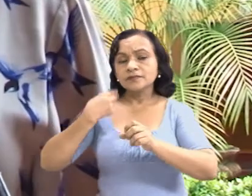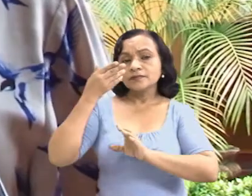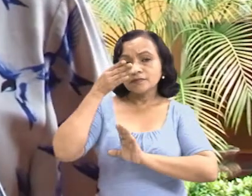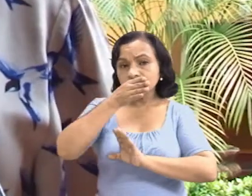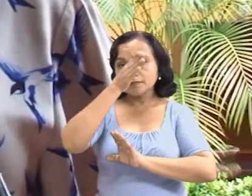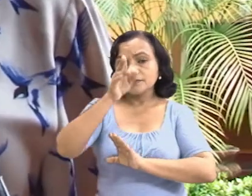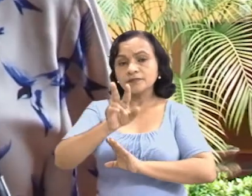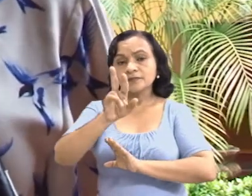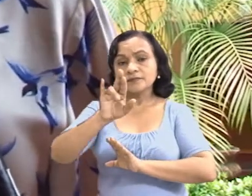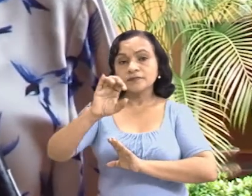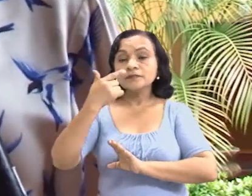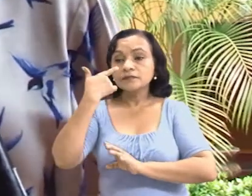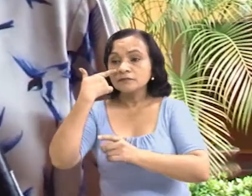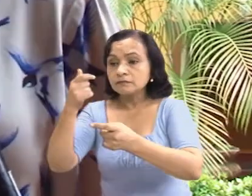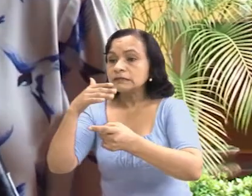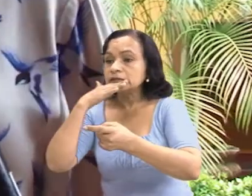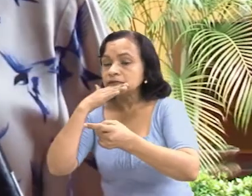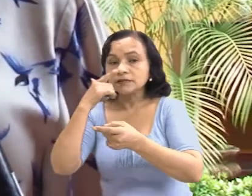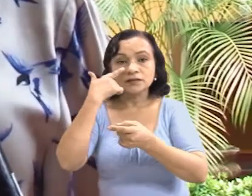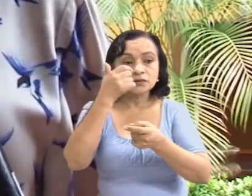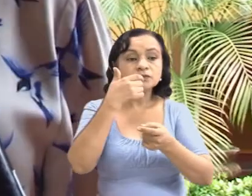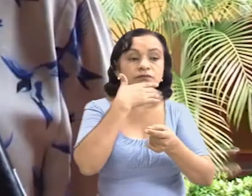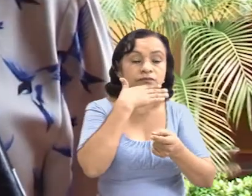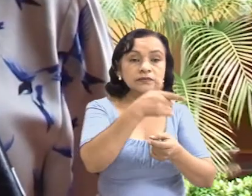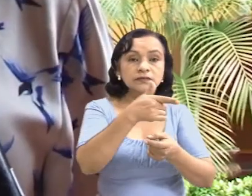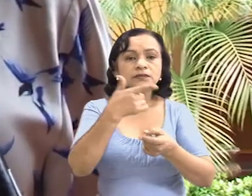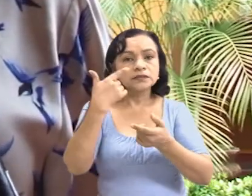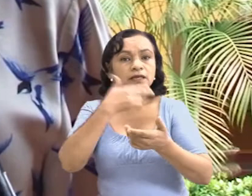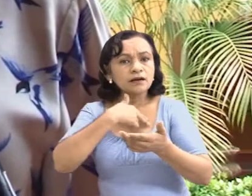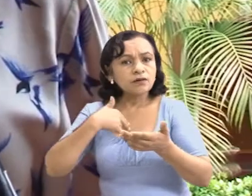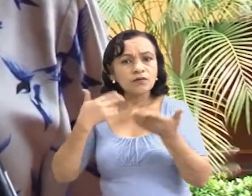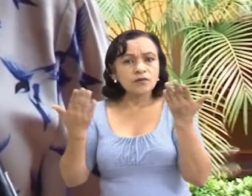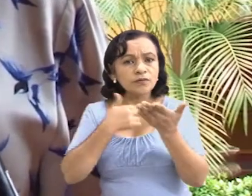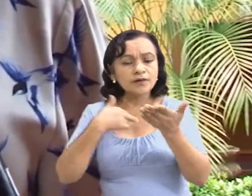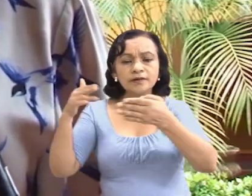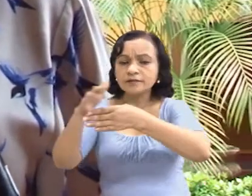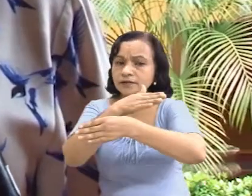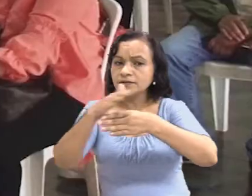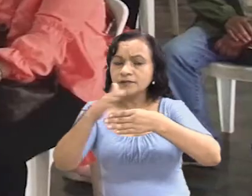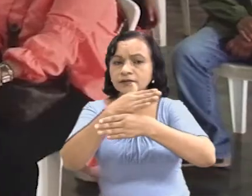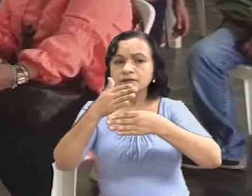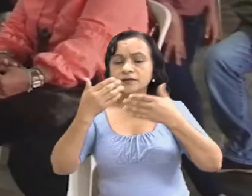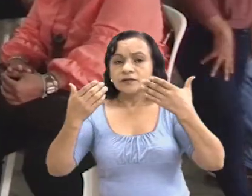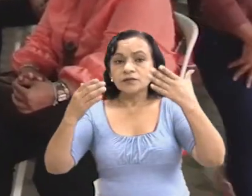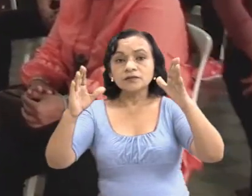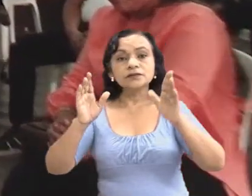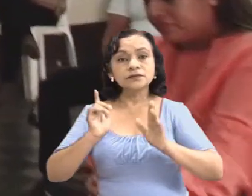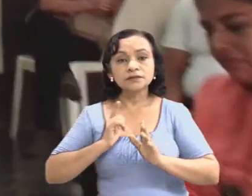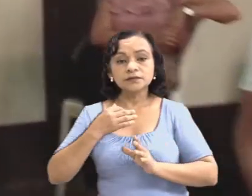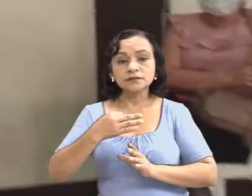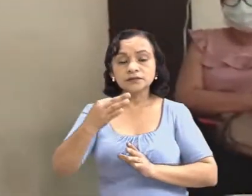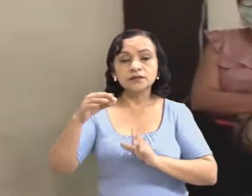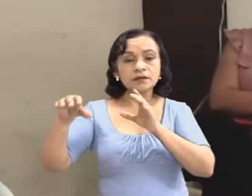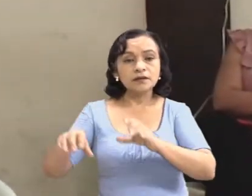los riesgos, de reconocer las amenazas y saber cómo actuar en los diferentes momentos que tengamos. La actividad se complementó